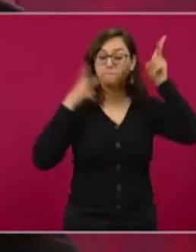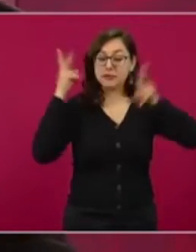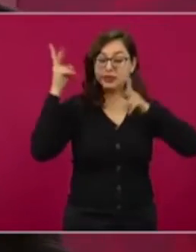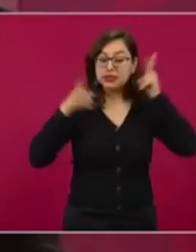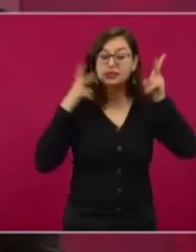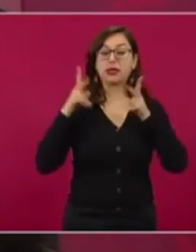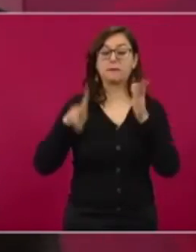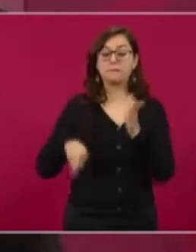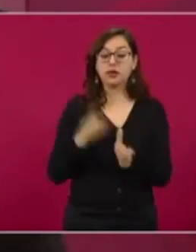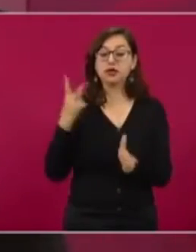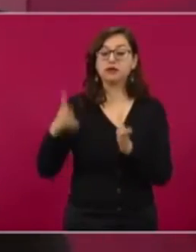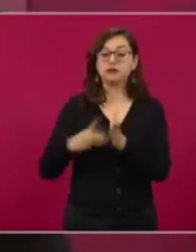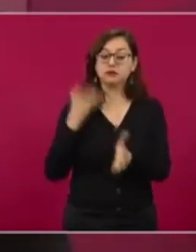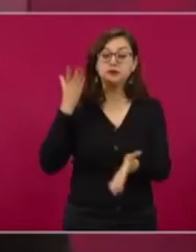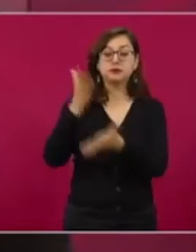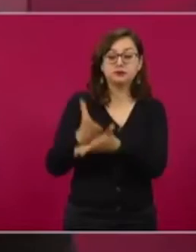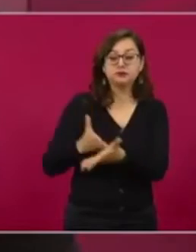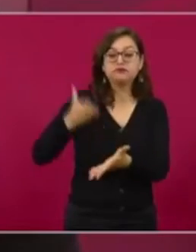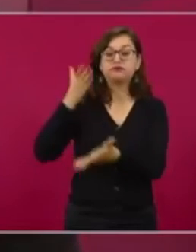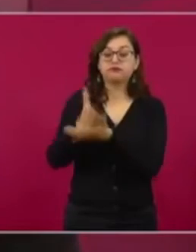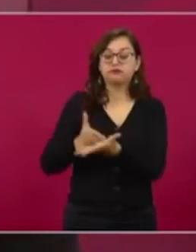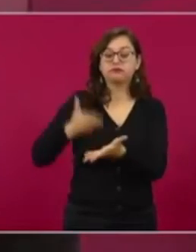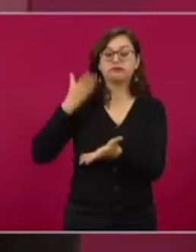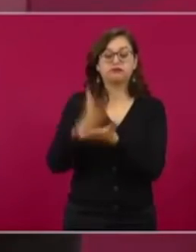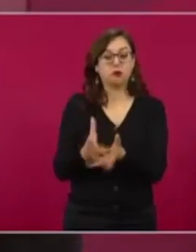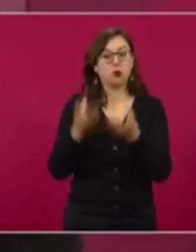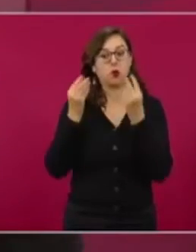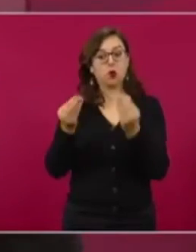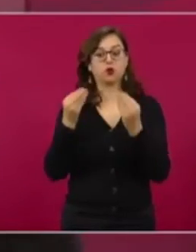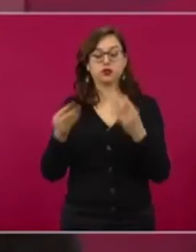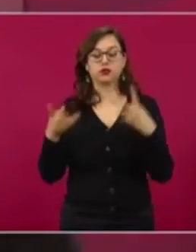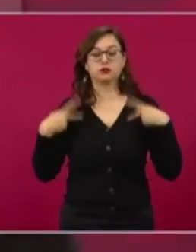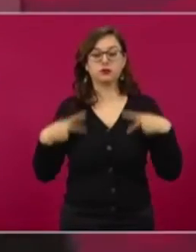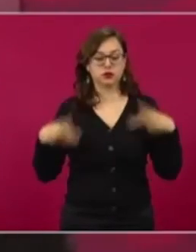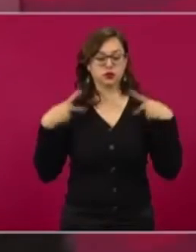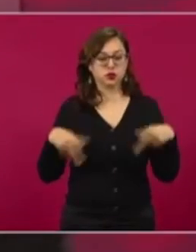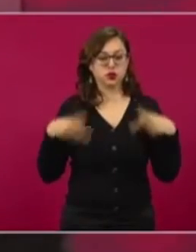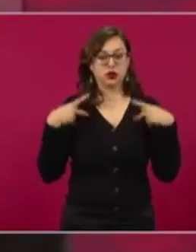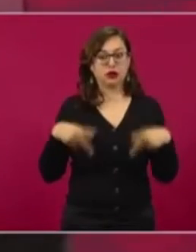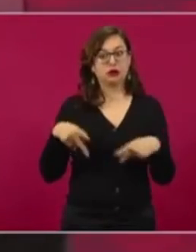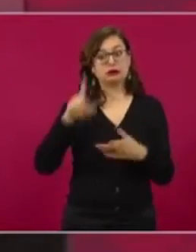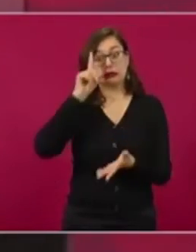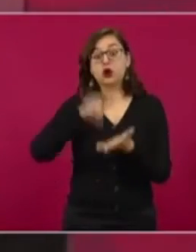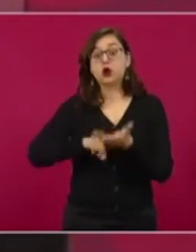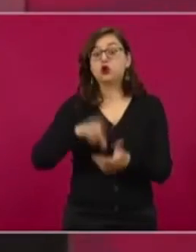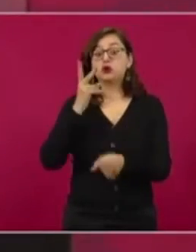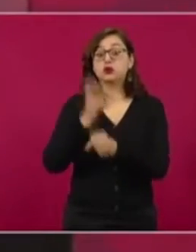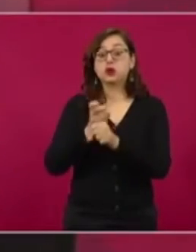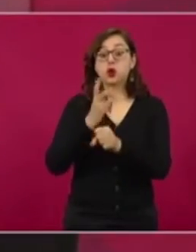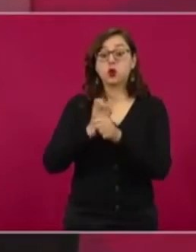de todas las zonas arqueológicas del país. Creo que está en el segundo lugar ya.